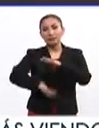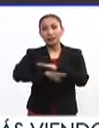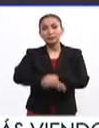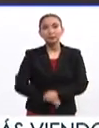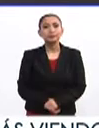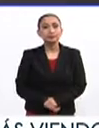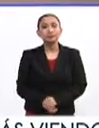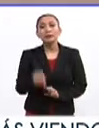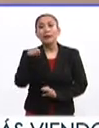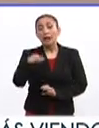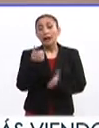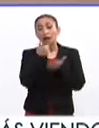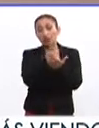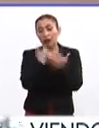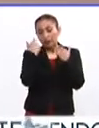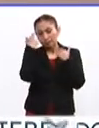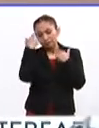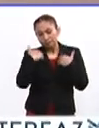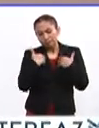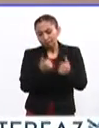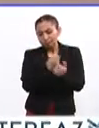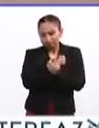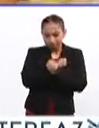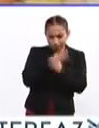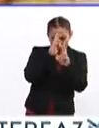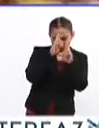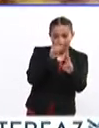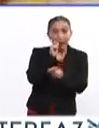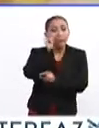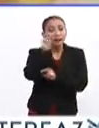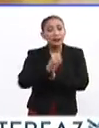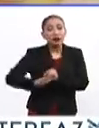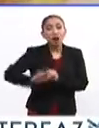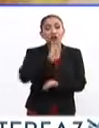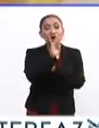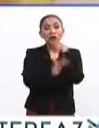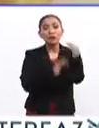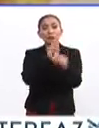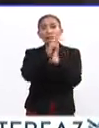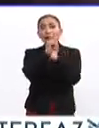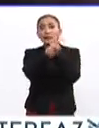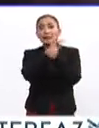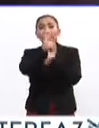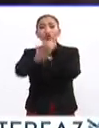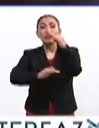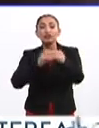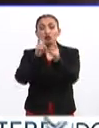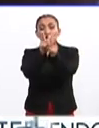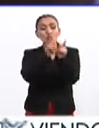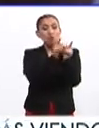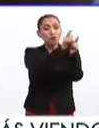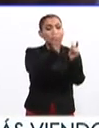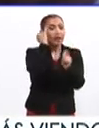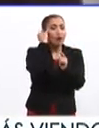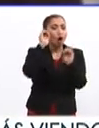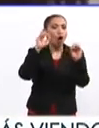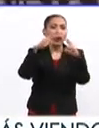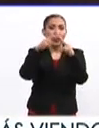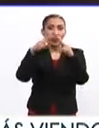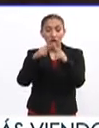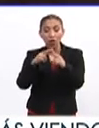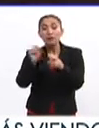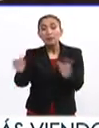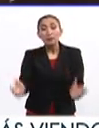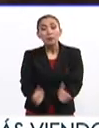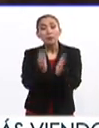fundamentales. Favorecerá la comprensión, la tolerancia y la amistad entre todas las naciones y todos los grupos étnicos o religiosos